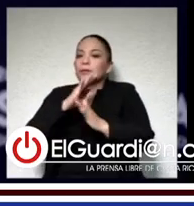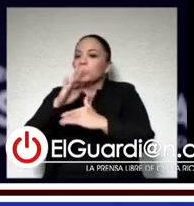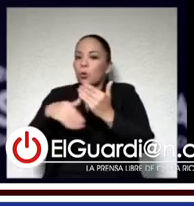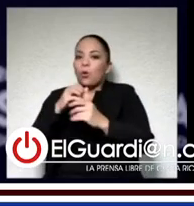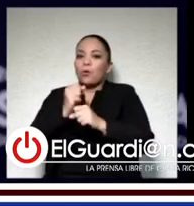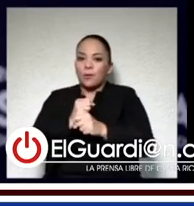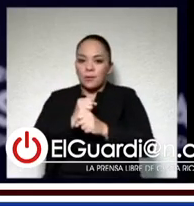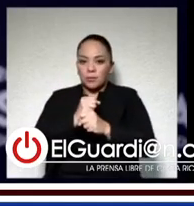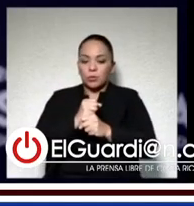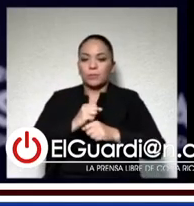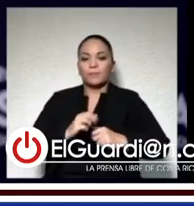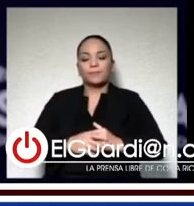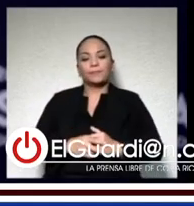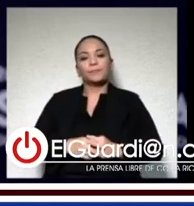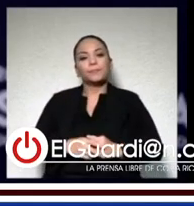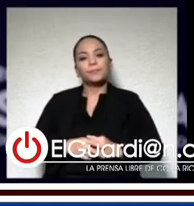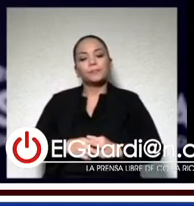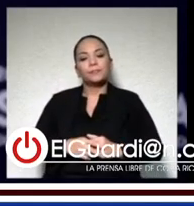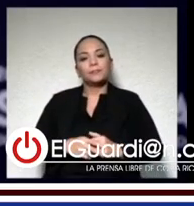hecho.